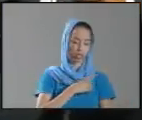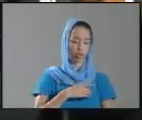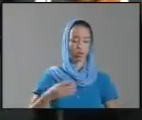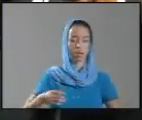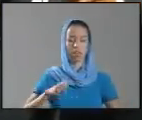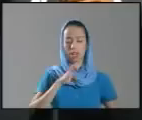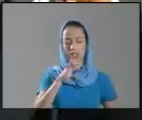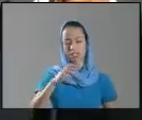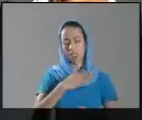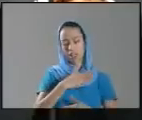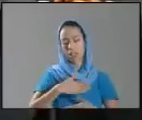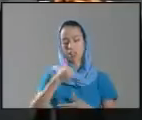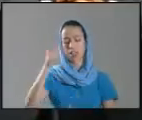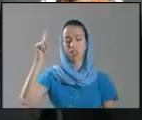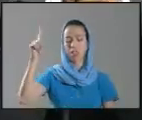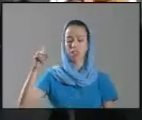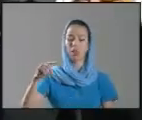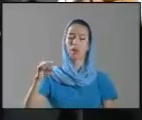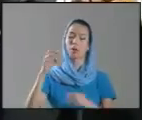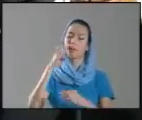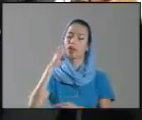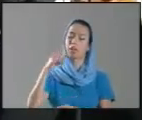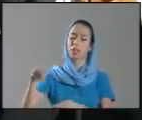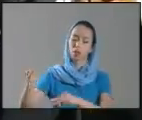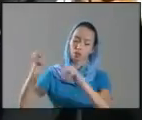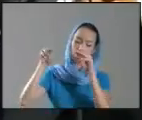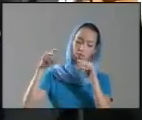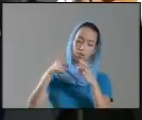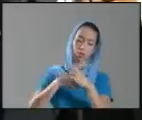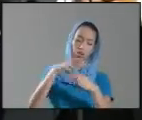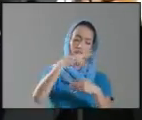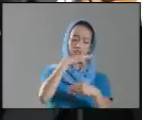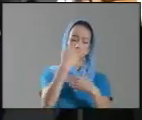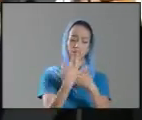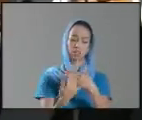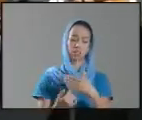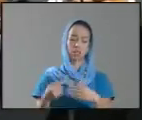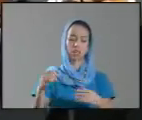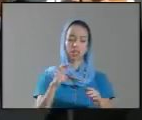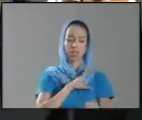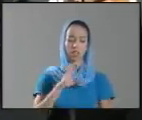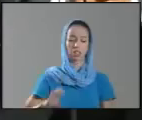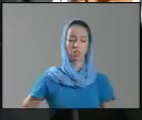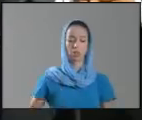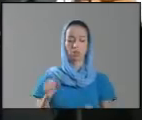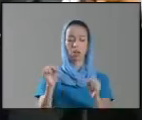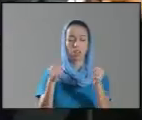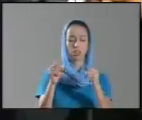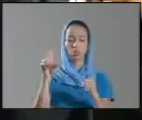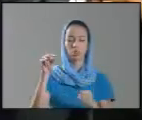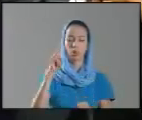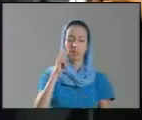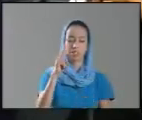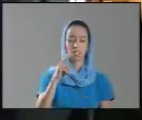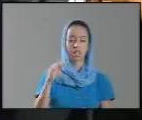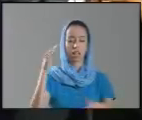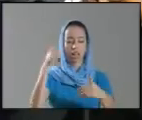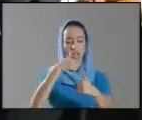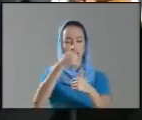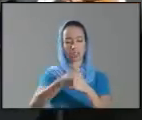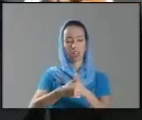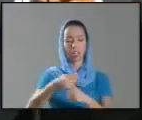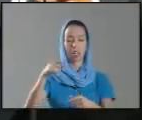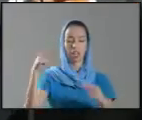podamos, oh Dios, agradarte. Agradarte, Señor, es nuestro anhelo. Padre, cúbrenos con la sangre